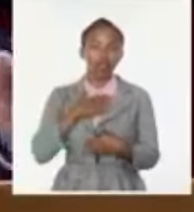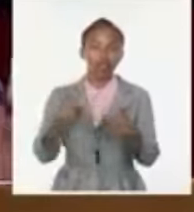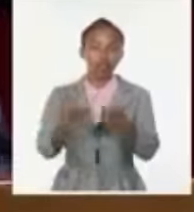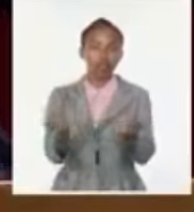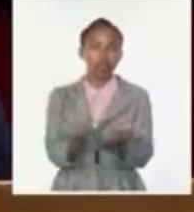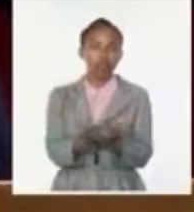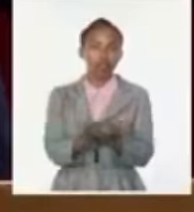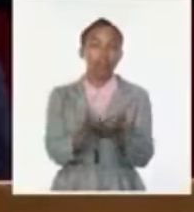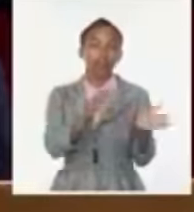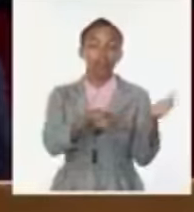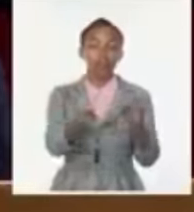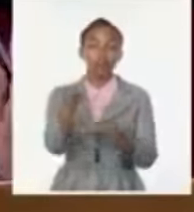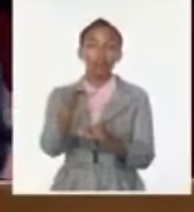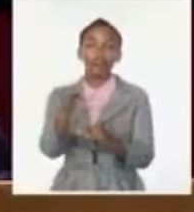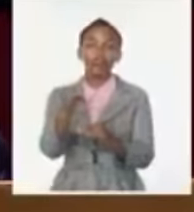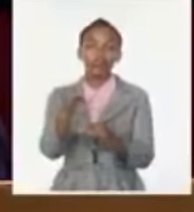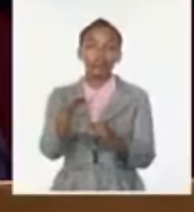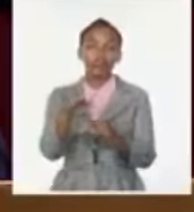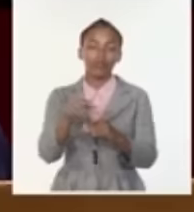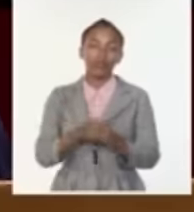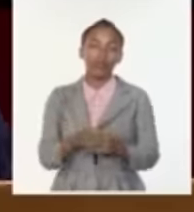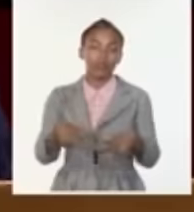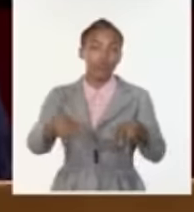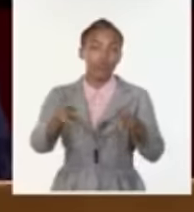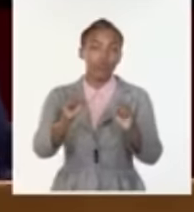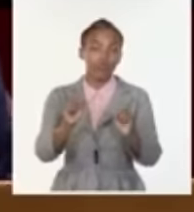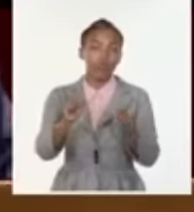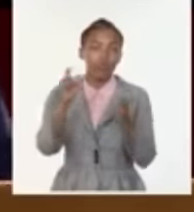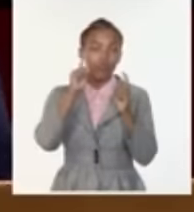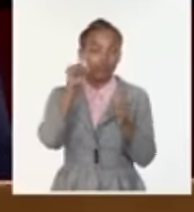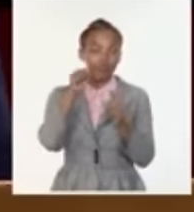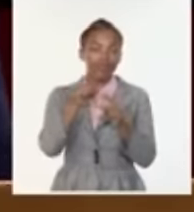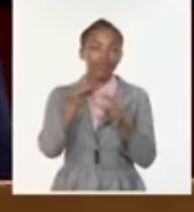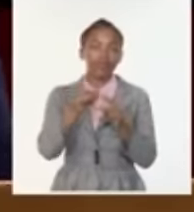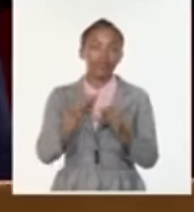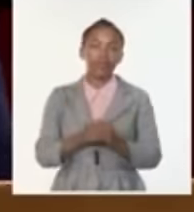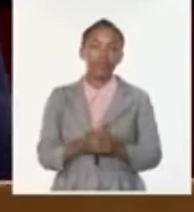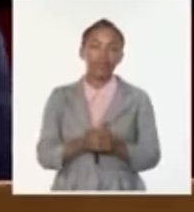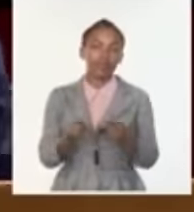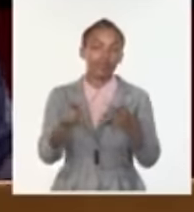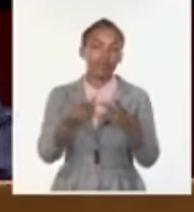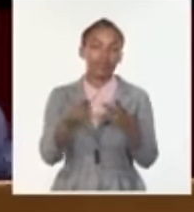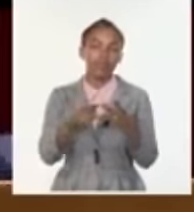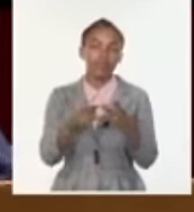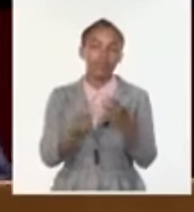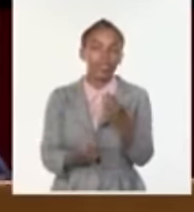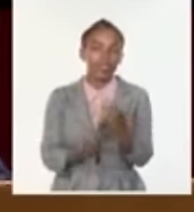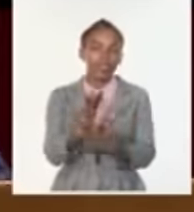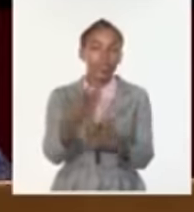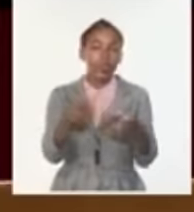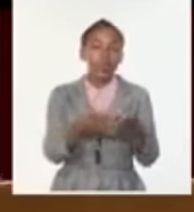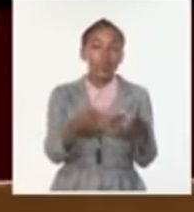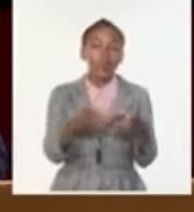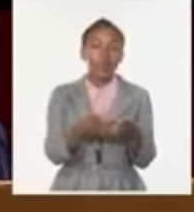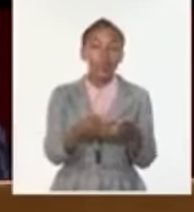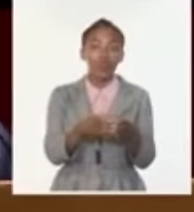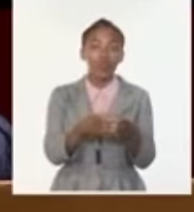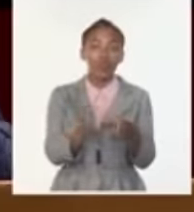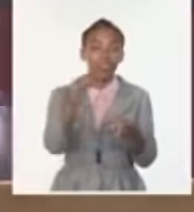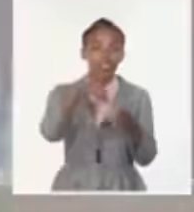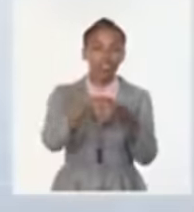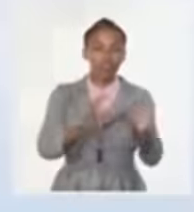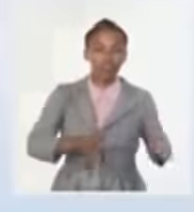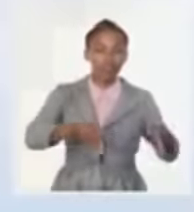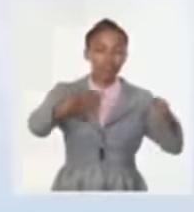con nuevas facultades, muchas que no tenía. Se creó también el Grupo Interinstitucional para